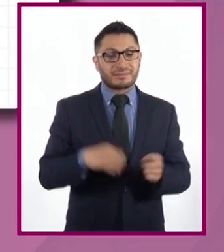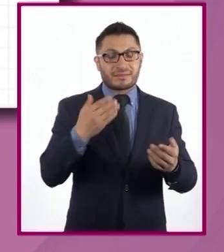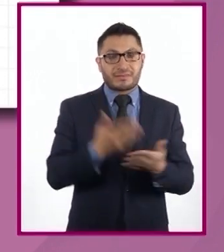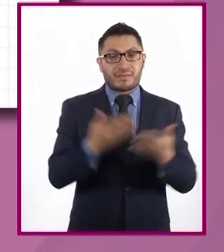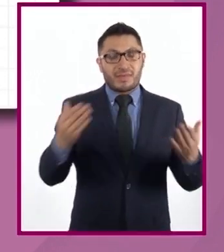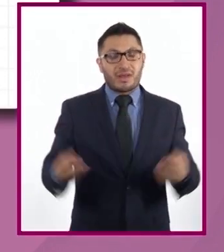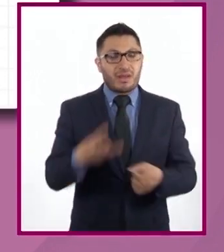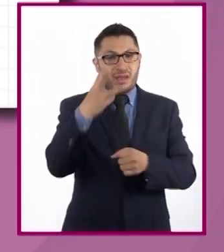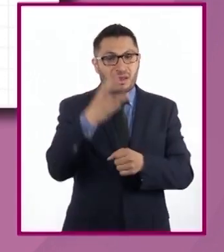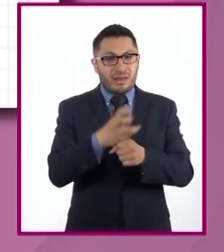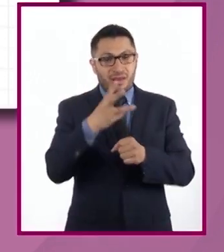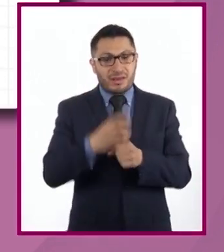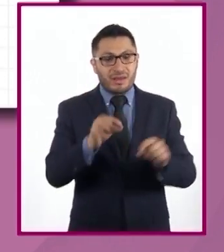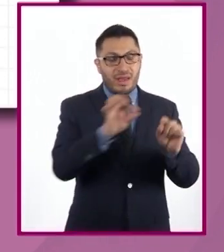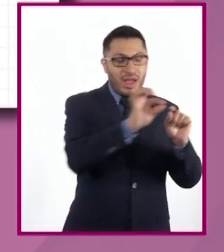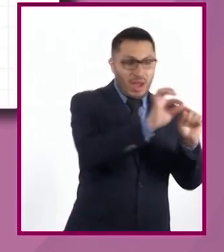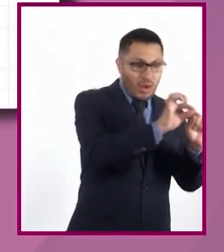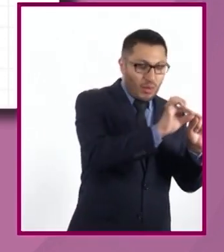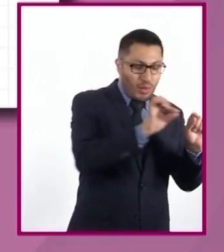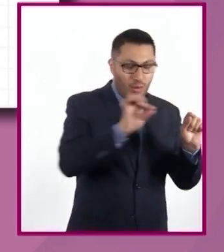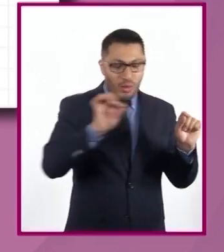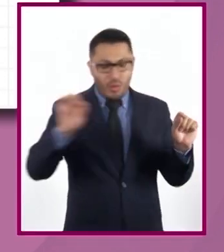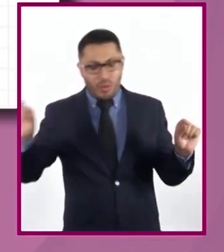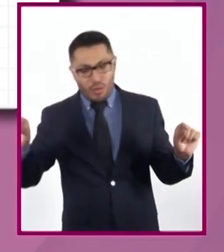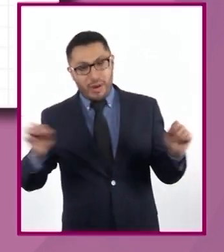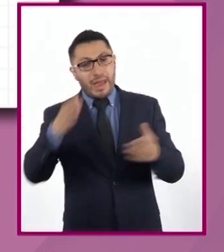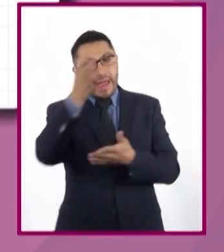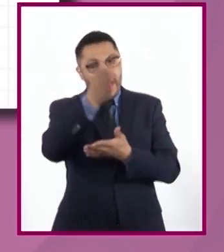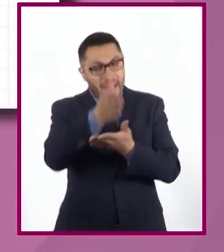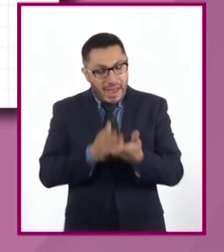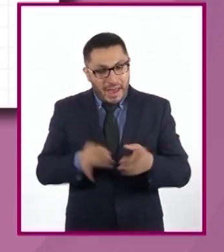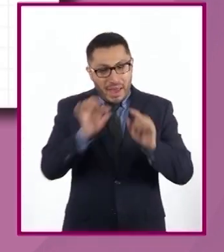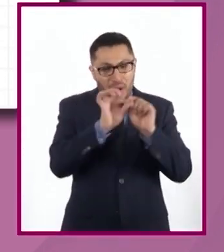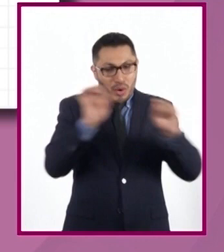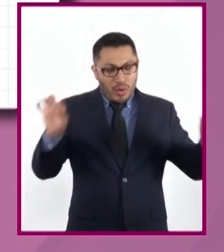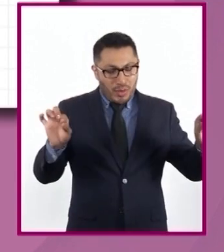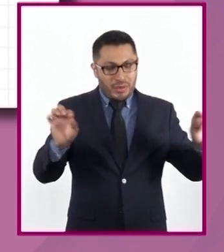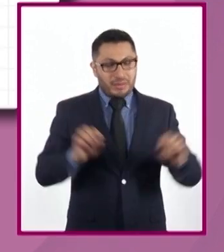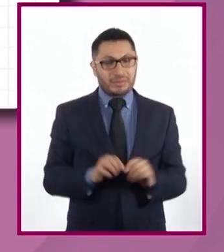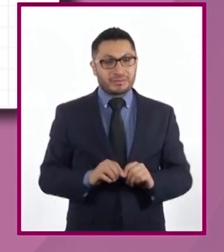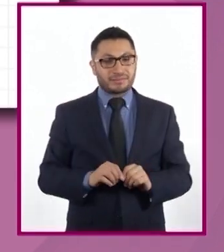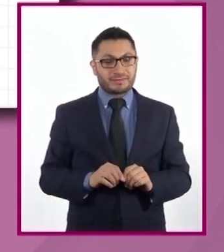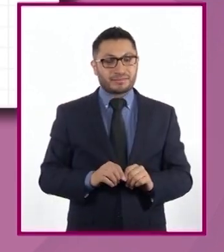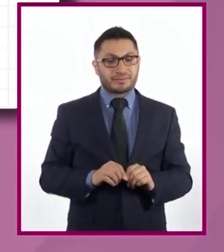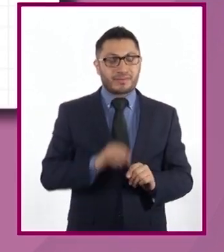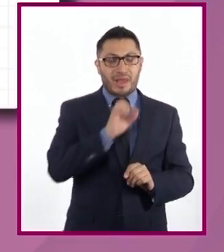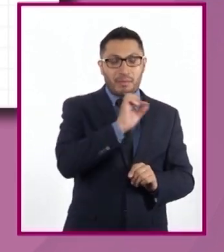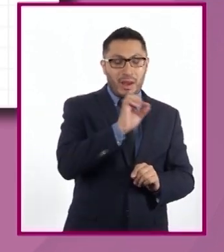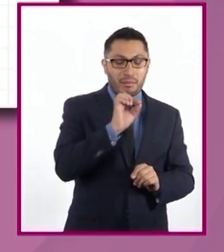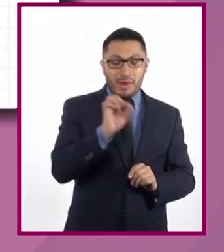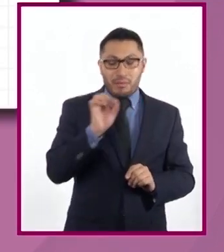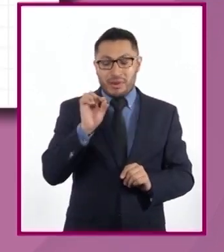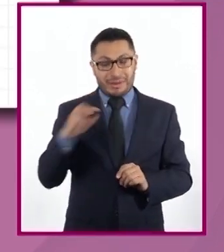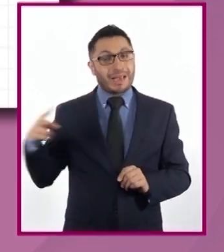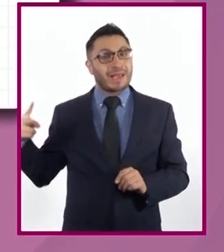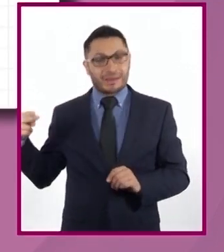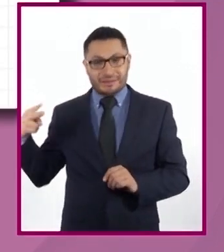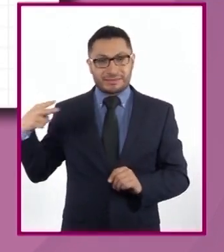línea paralela en medio de las dos paralelas que ya teníamos. Hazla punteada para cortar por